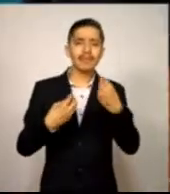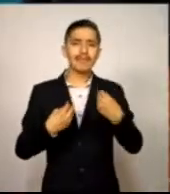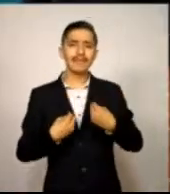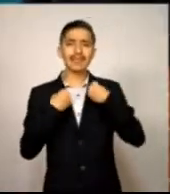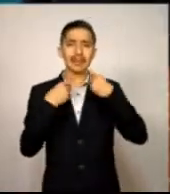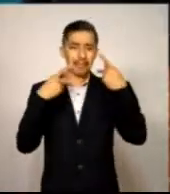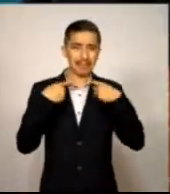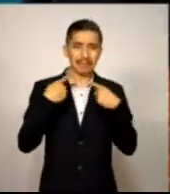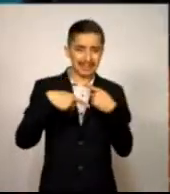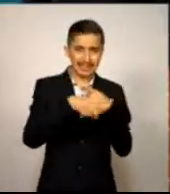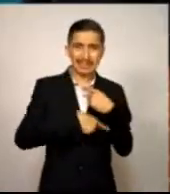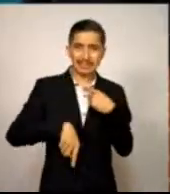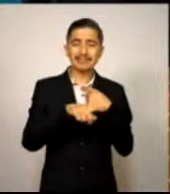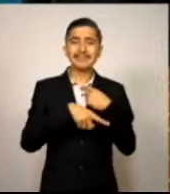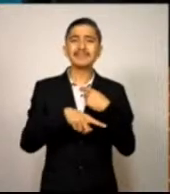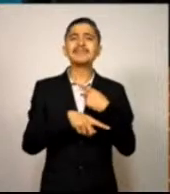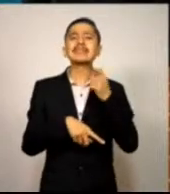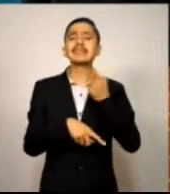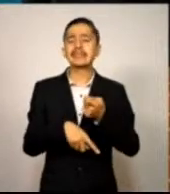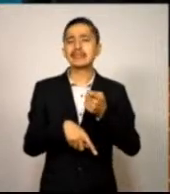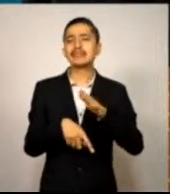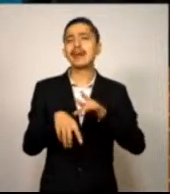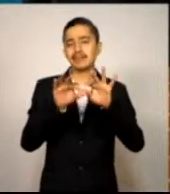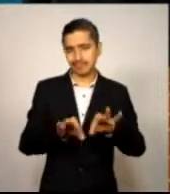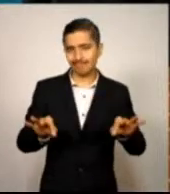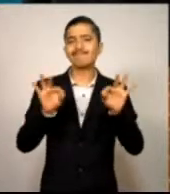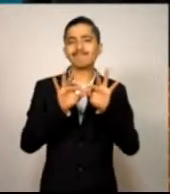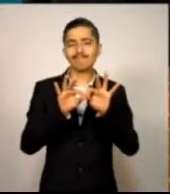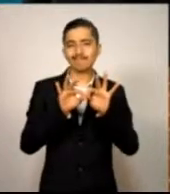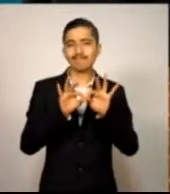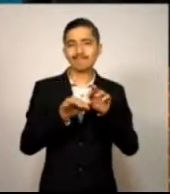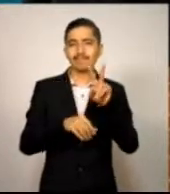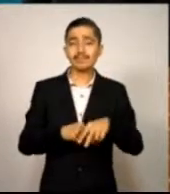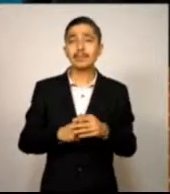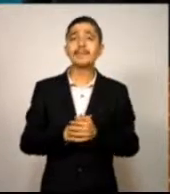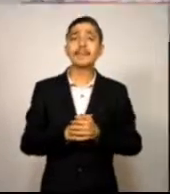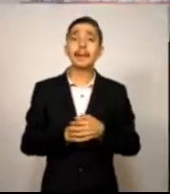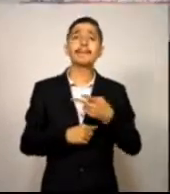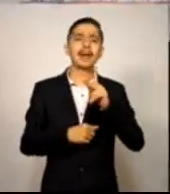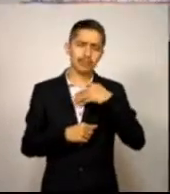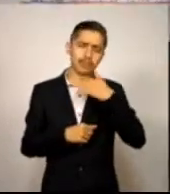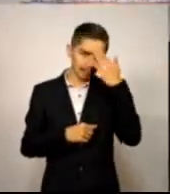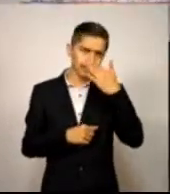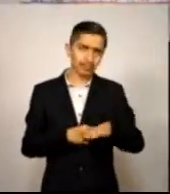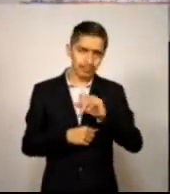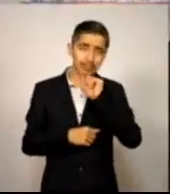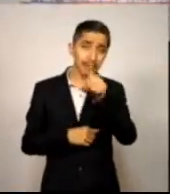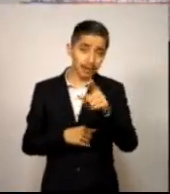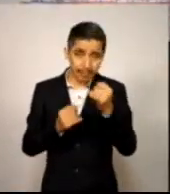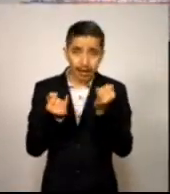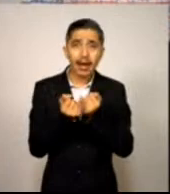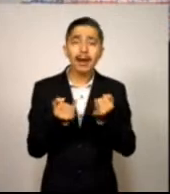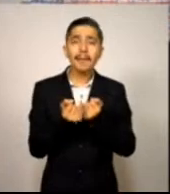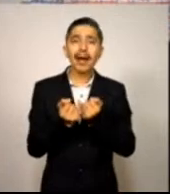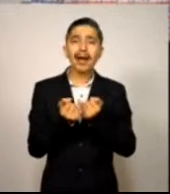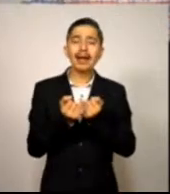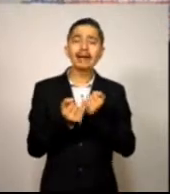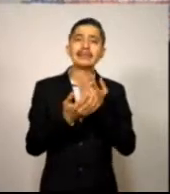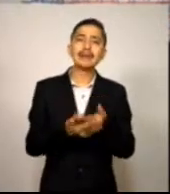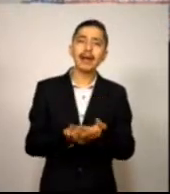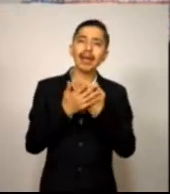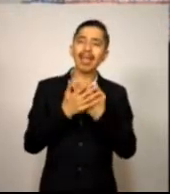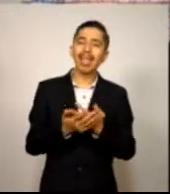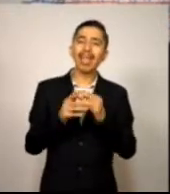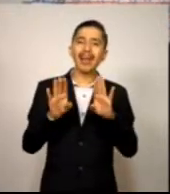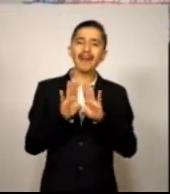de nuestra gente ha sido nuestra principal prioridad pero sé también que hay una